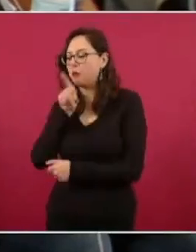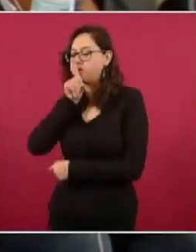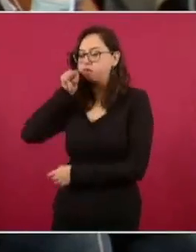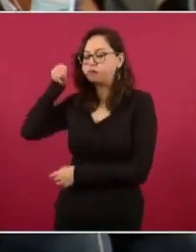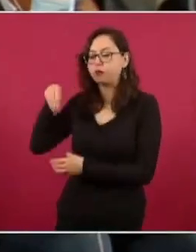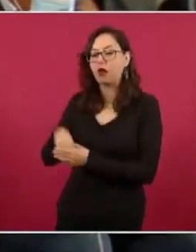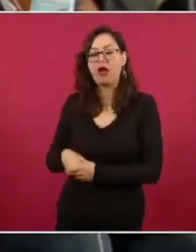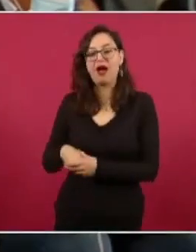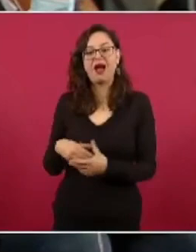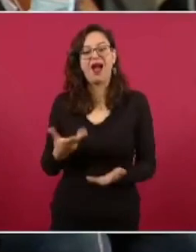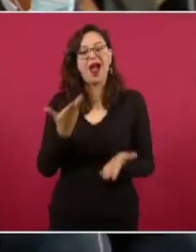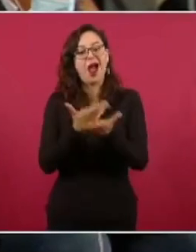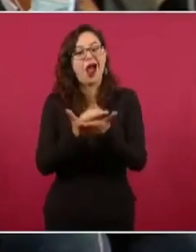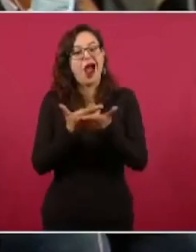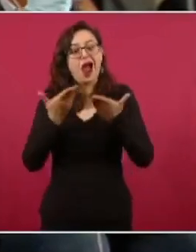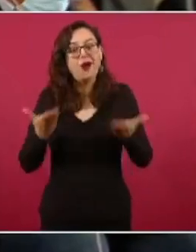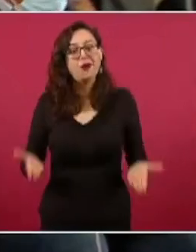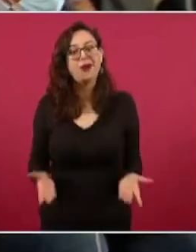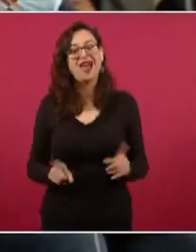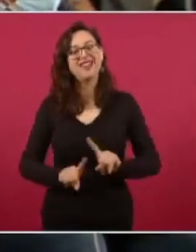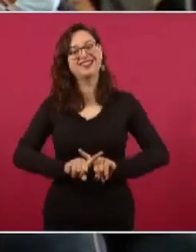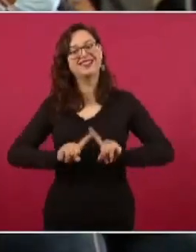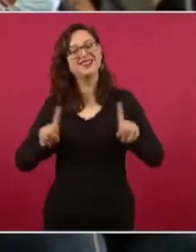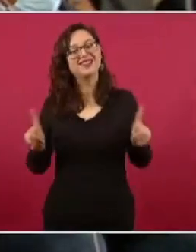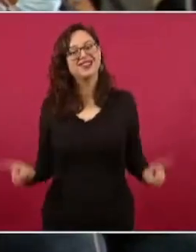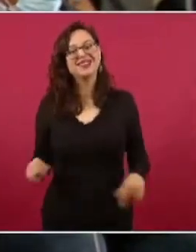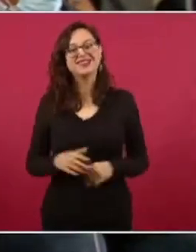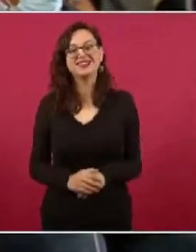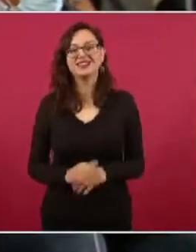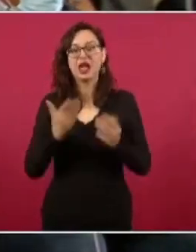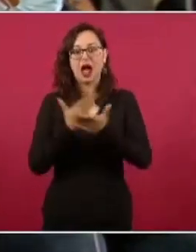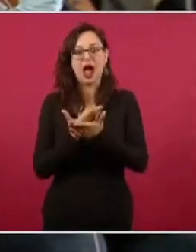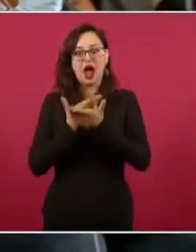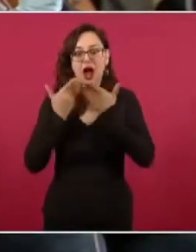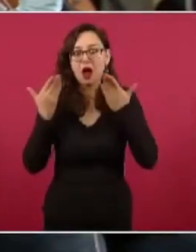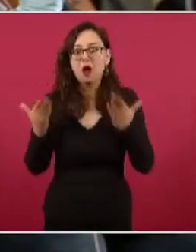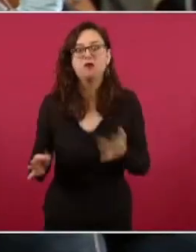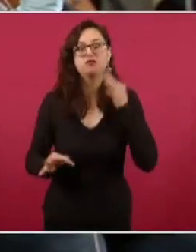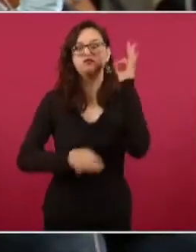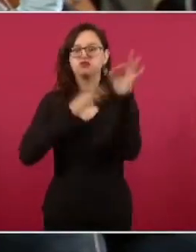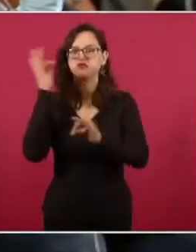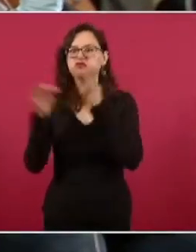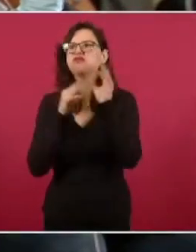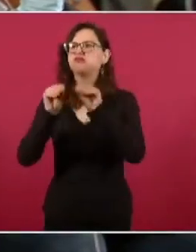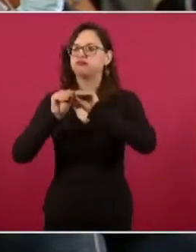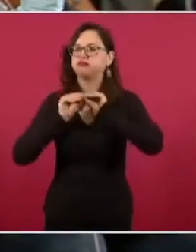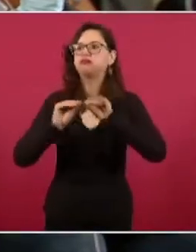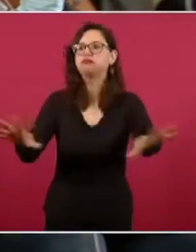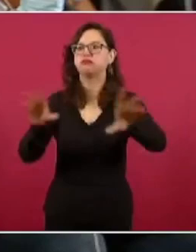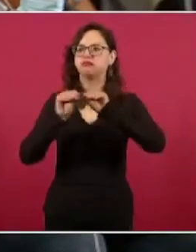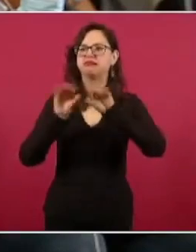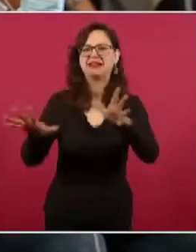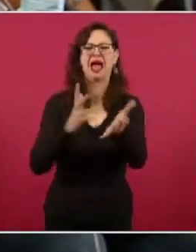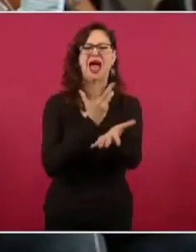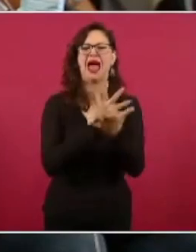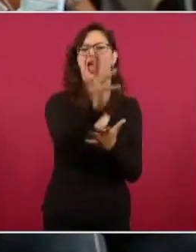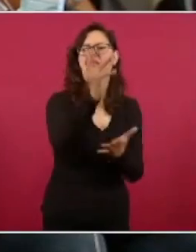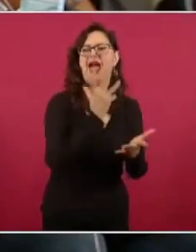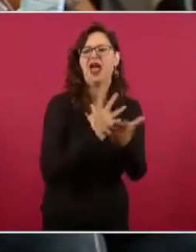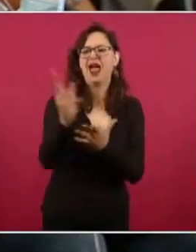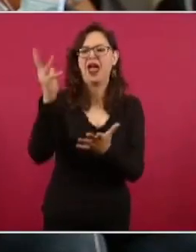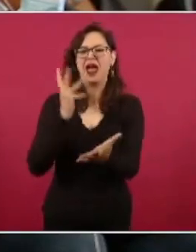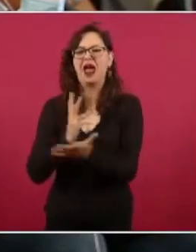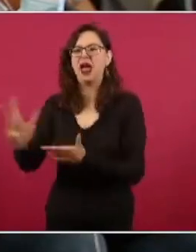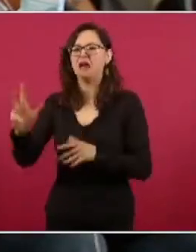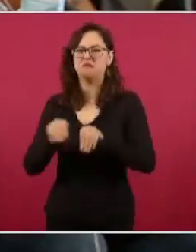usted se ha dado cuenta, maximizan estas noticias, estas notas rojas, pareciera que solo se dedican